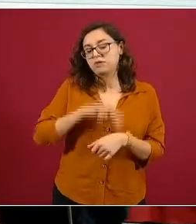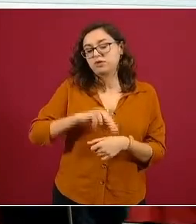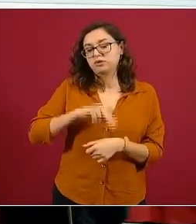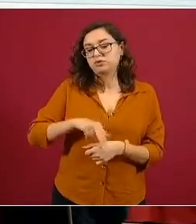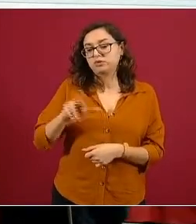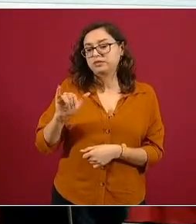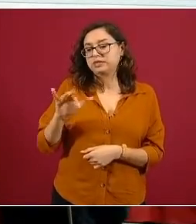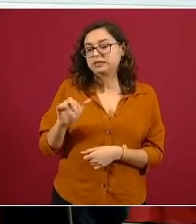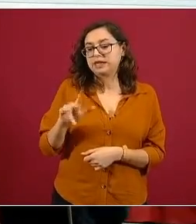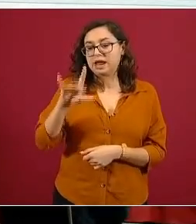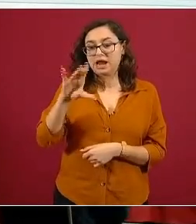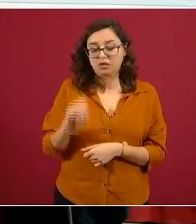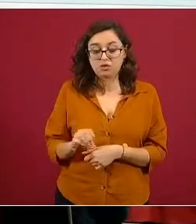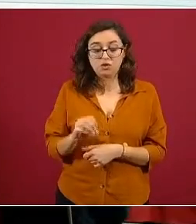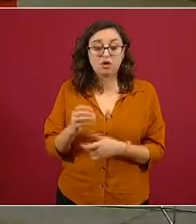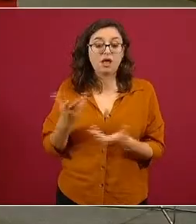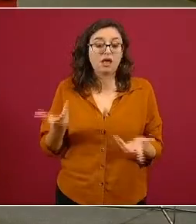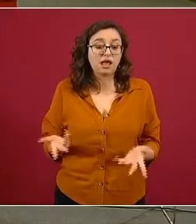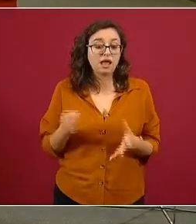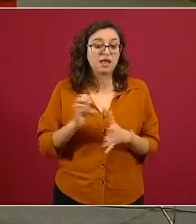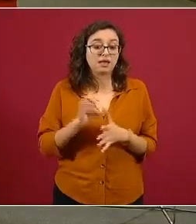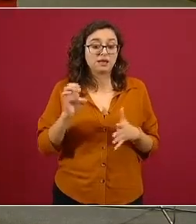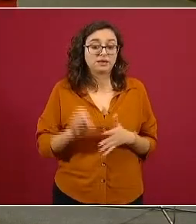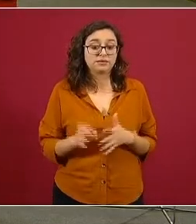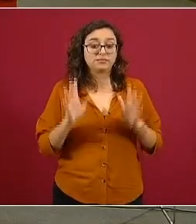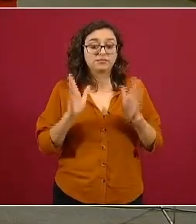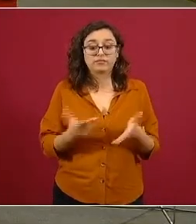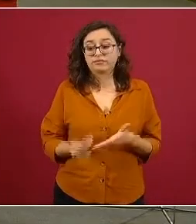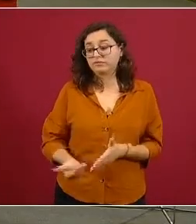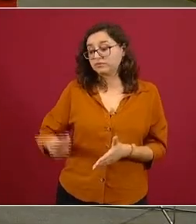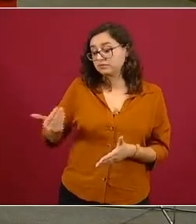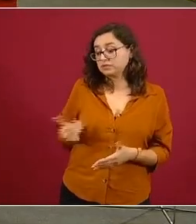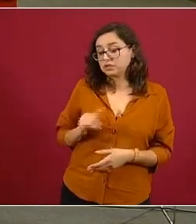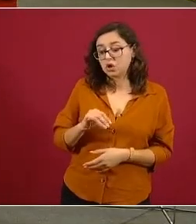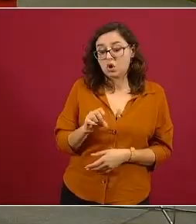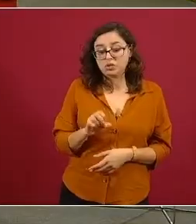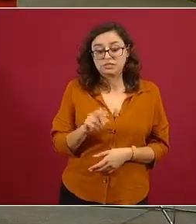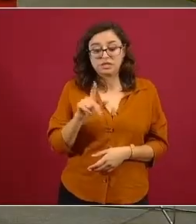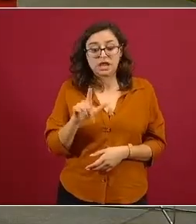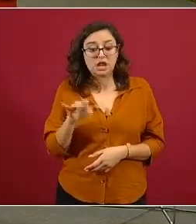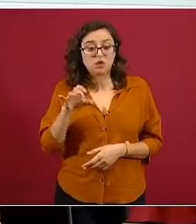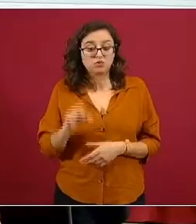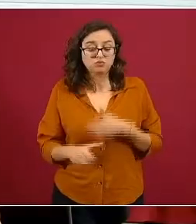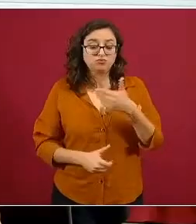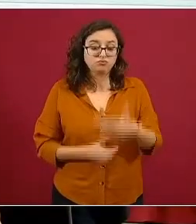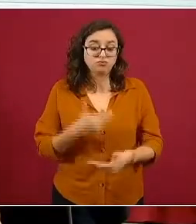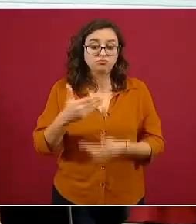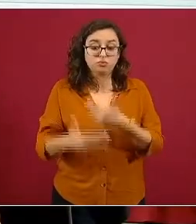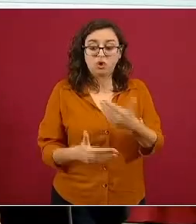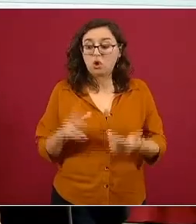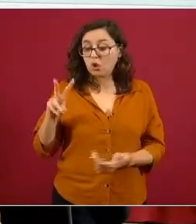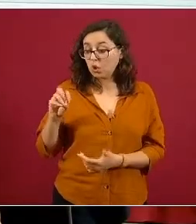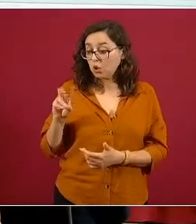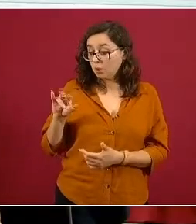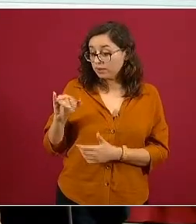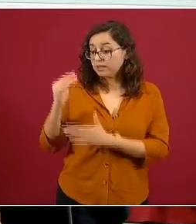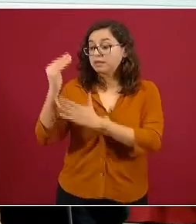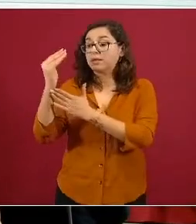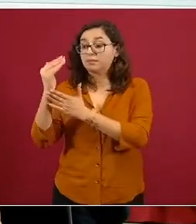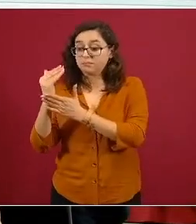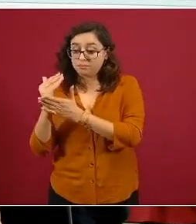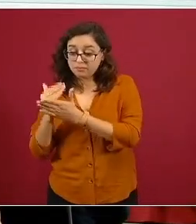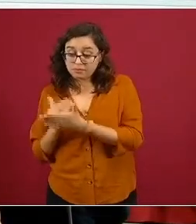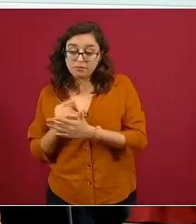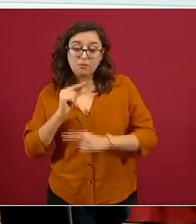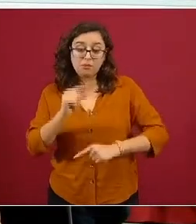en vista de que, como ya presentó José Luis y se ha estado presentando, vamos en descenso en COVID y tenemos que volver a